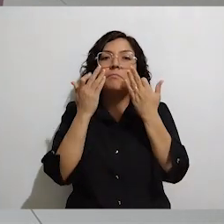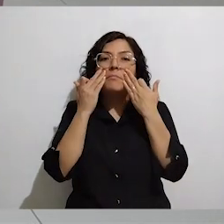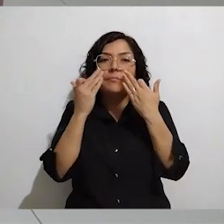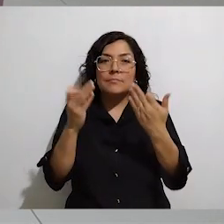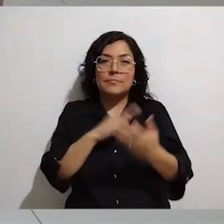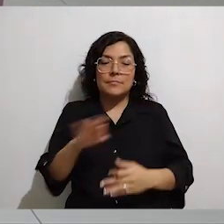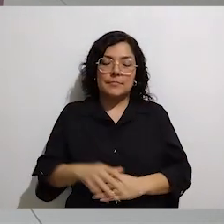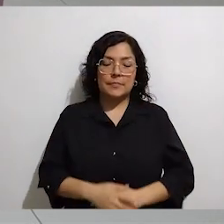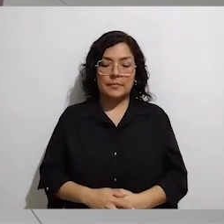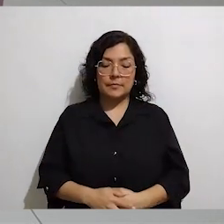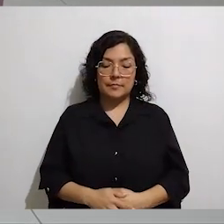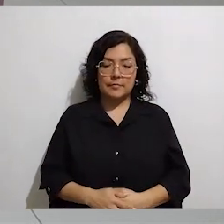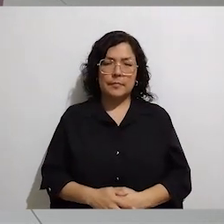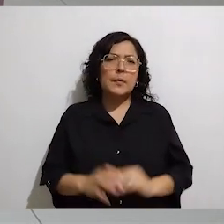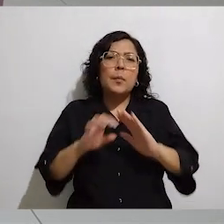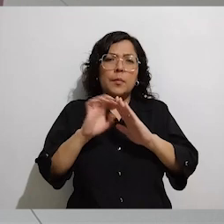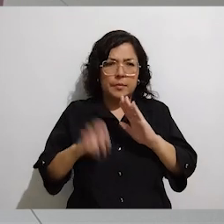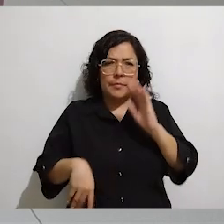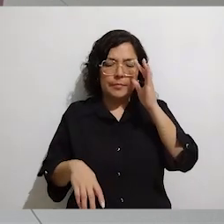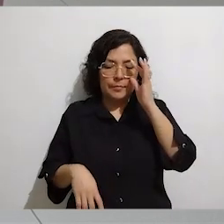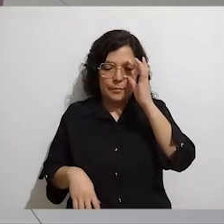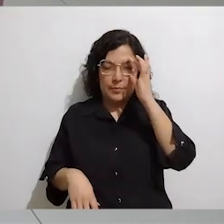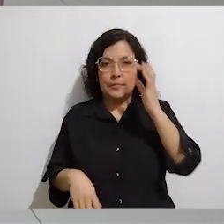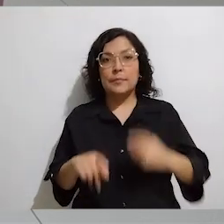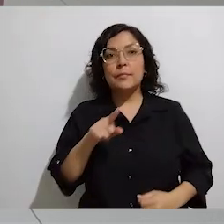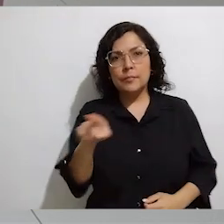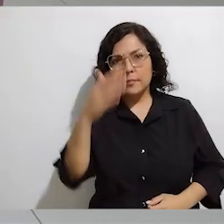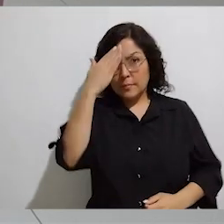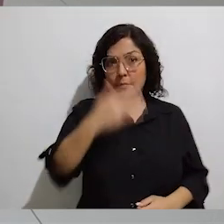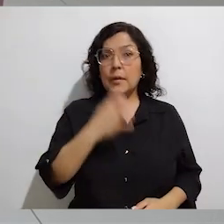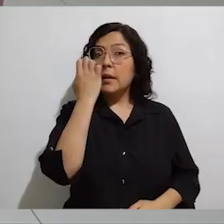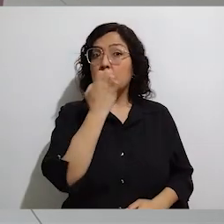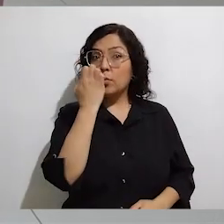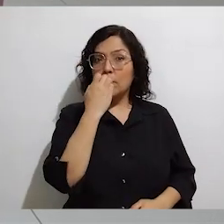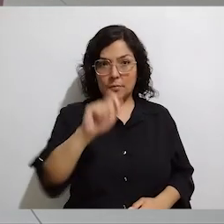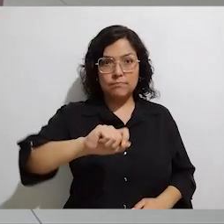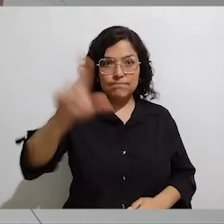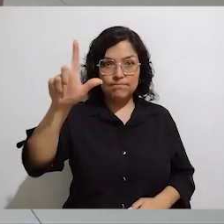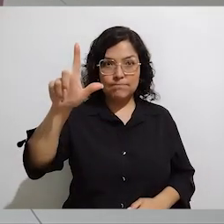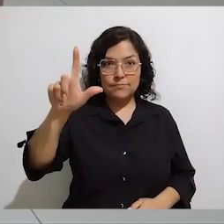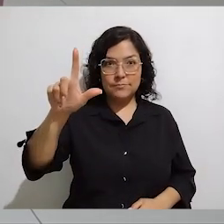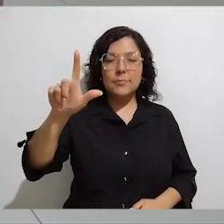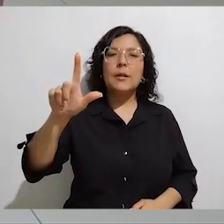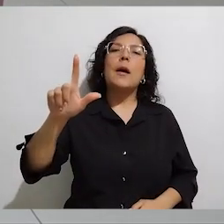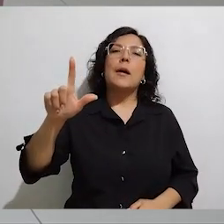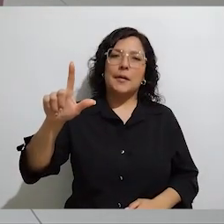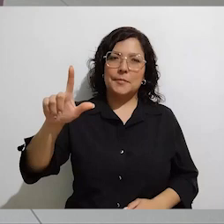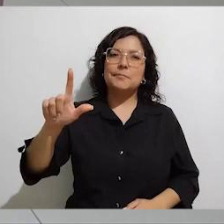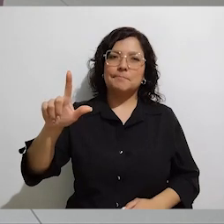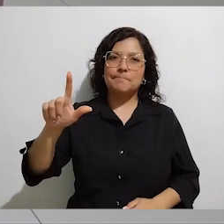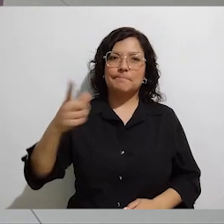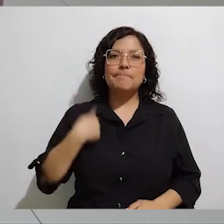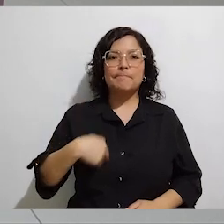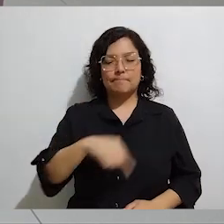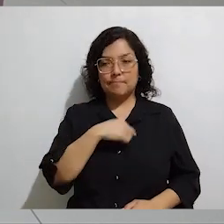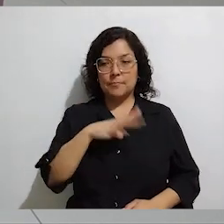ejemplo, tenemos un caso que cita la ley, los colegios de profesionistas. Si vamos, por ejemplo, nosotros dentro de una agenda